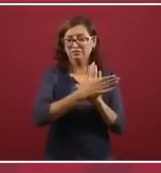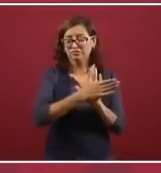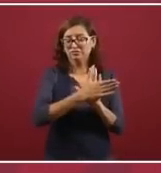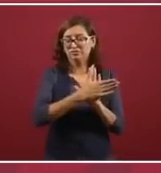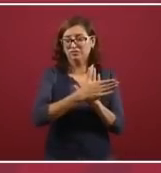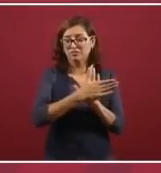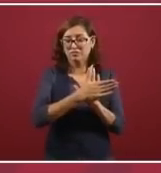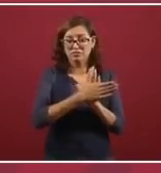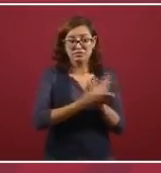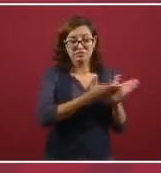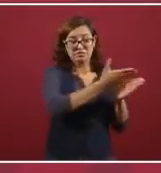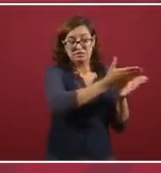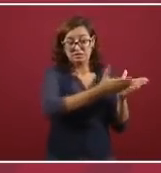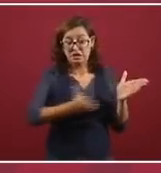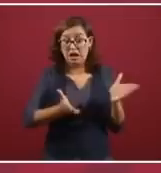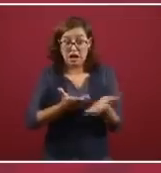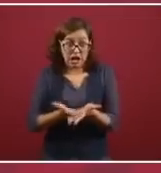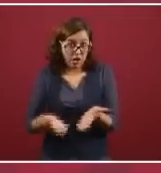hasta ahora,